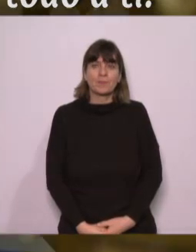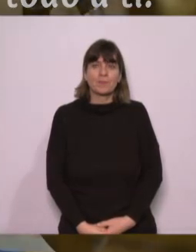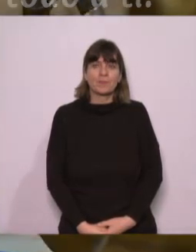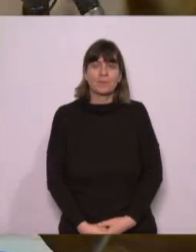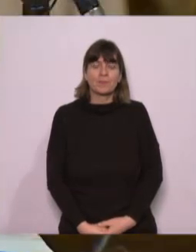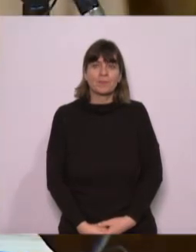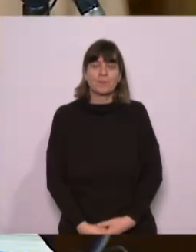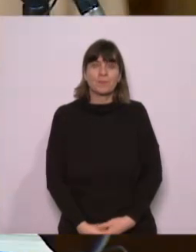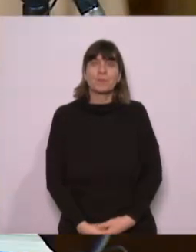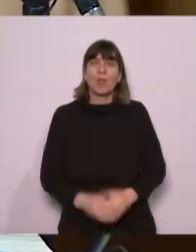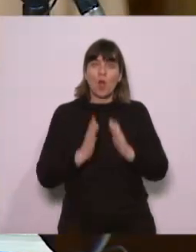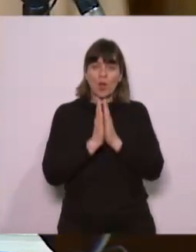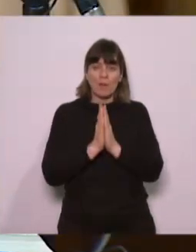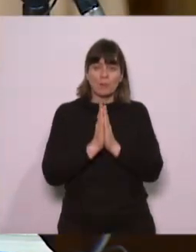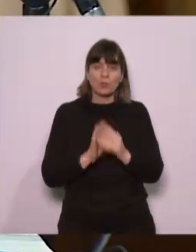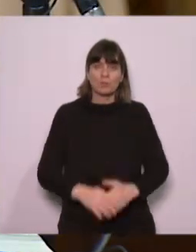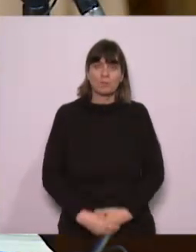Oremos.